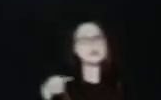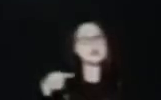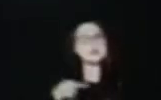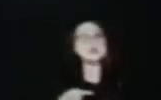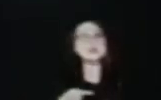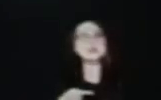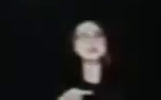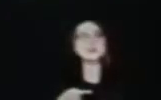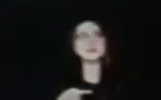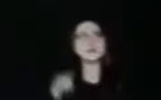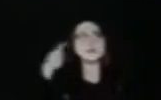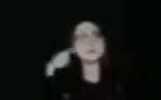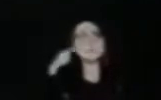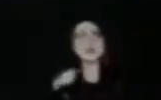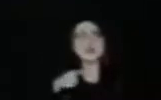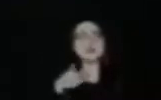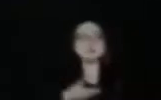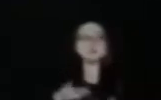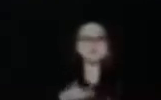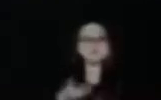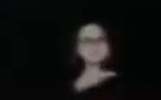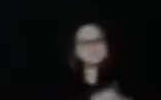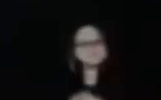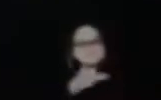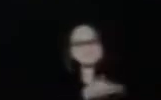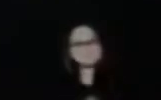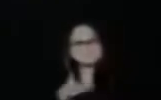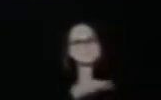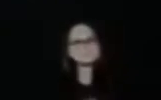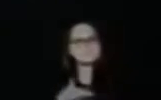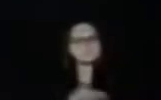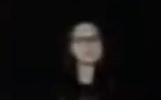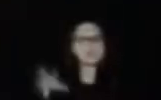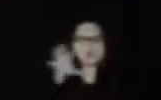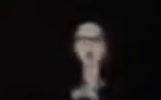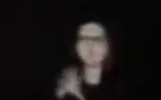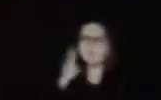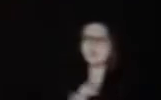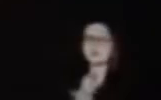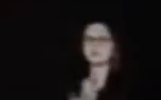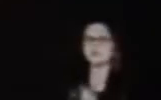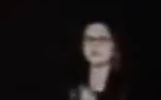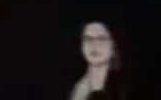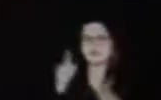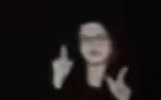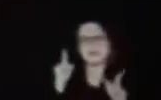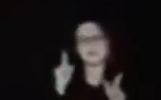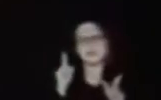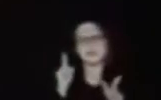encargadas desahoguen en absoluta libertad